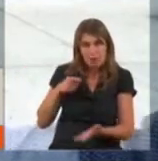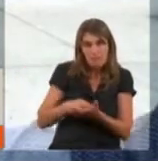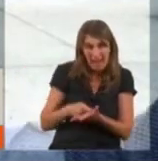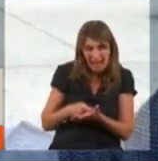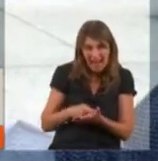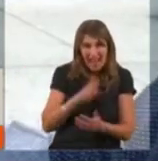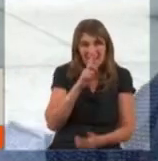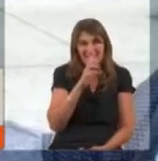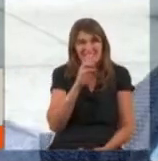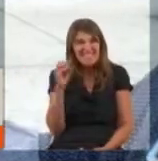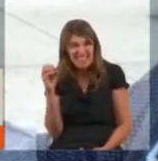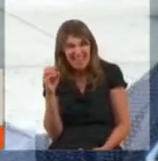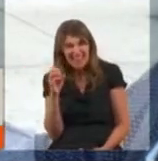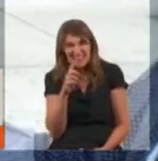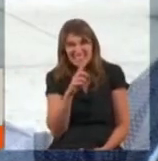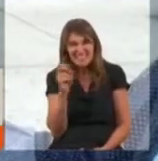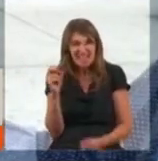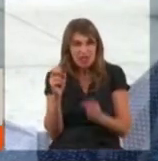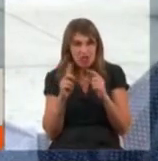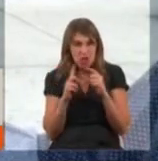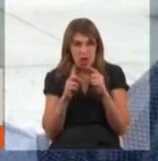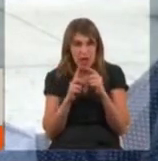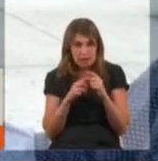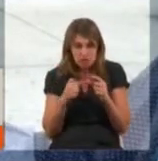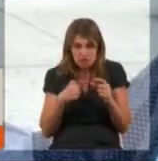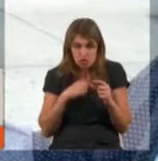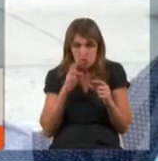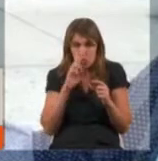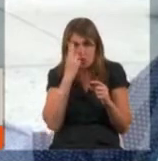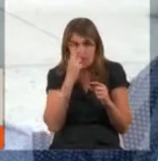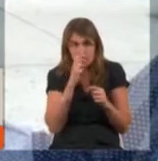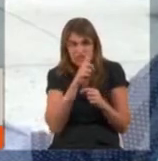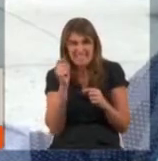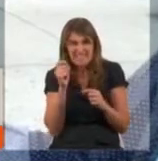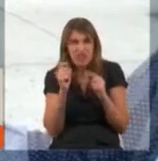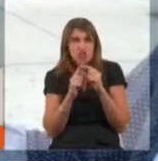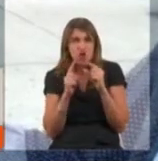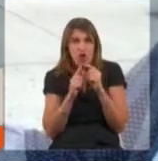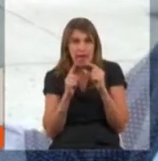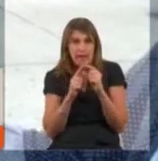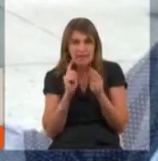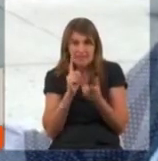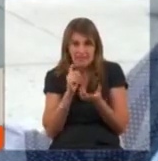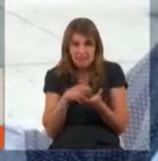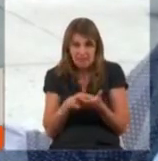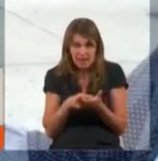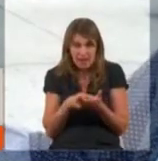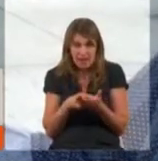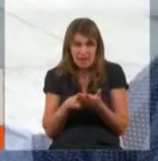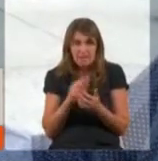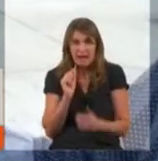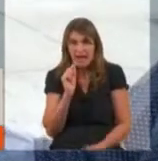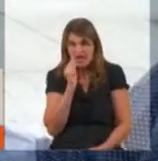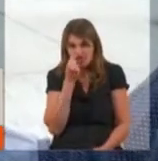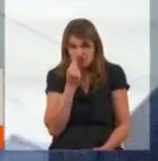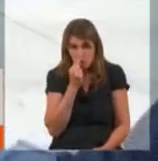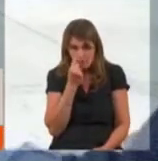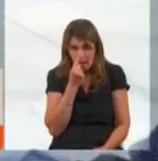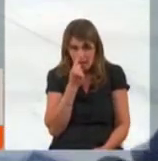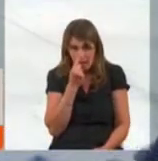siendo uruguayo, $100 para poder hacer el hisopado, que se lo llevan